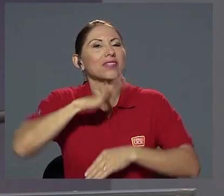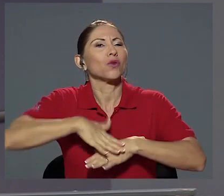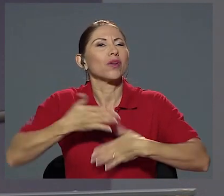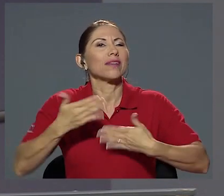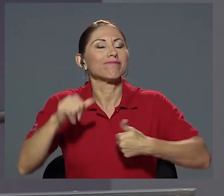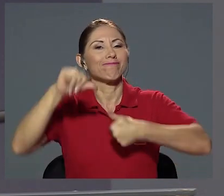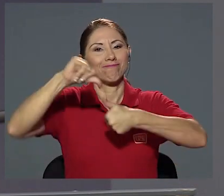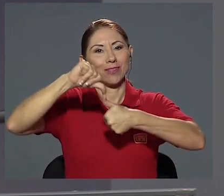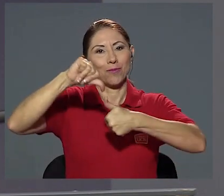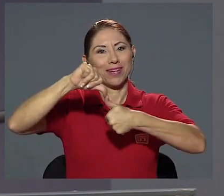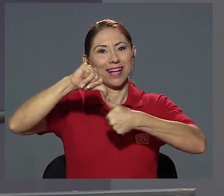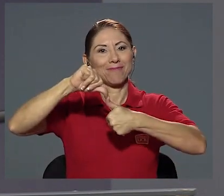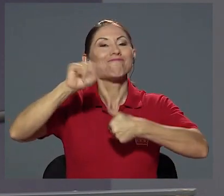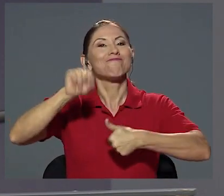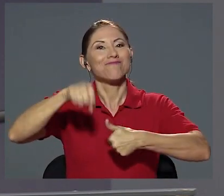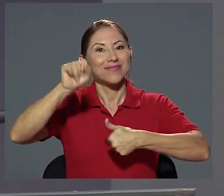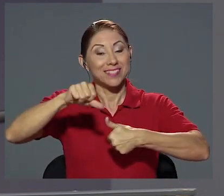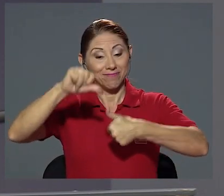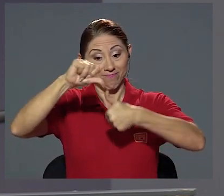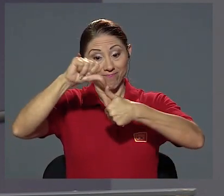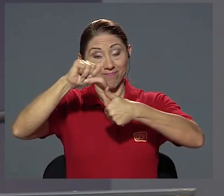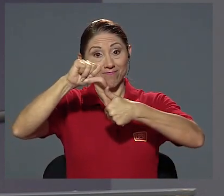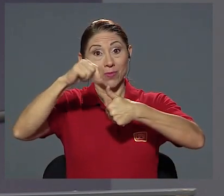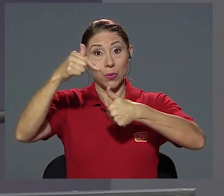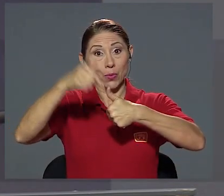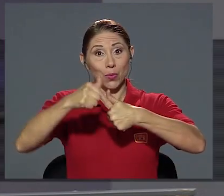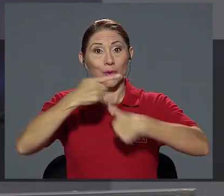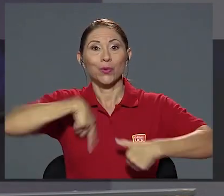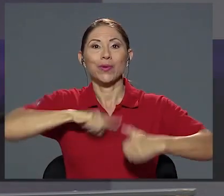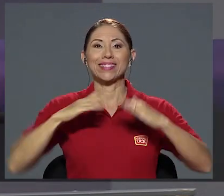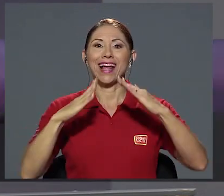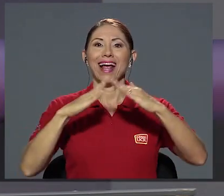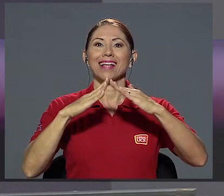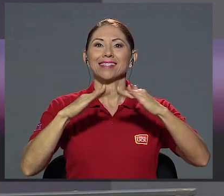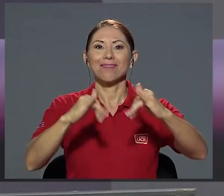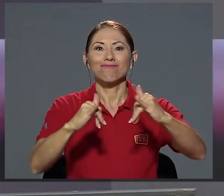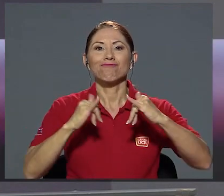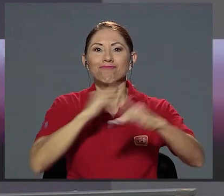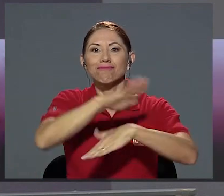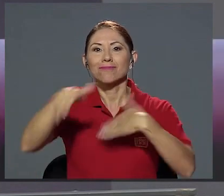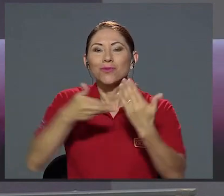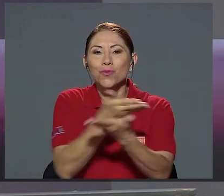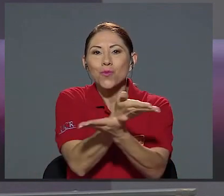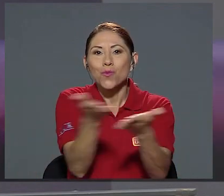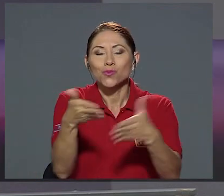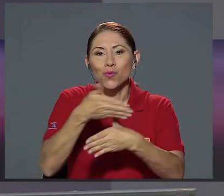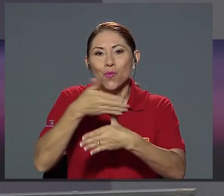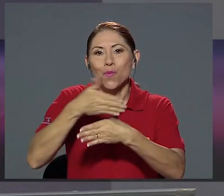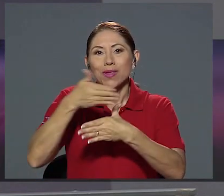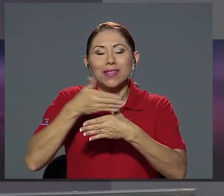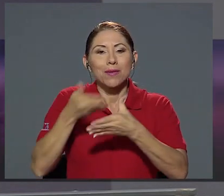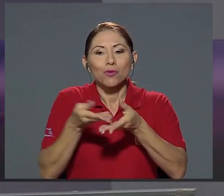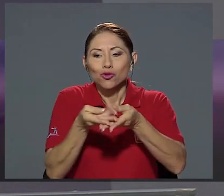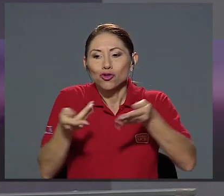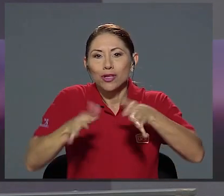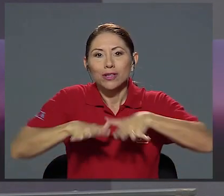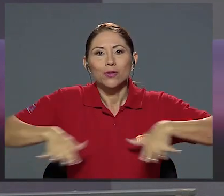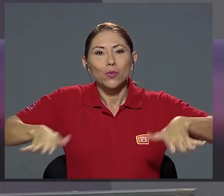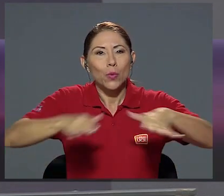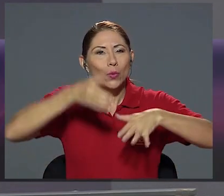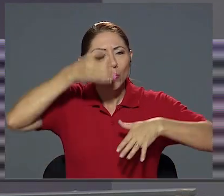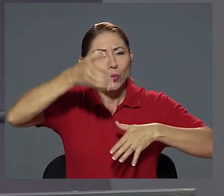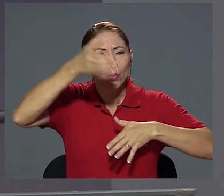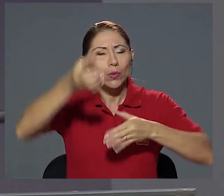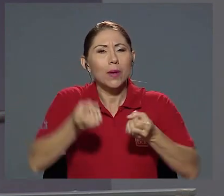vamos a hablar sobre Centroamérica. Sí, esta región centroamericana, nuestra casa común, donde compartimos territorio, cultura